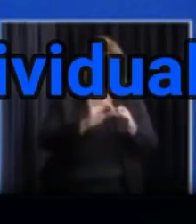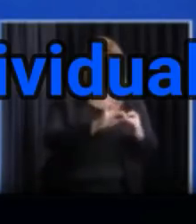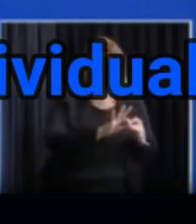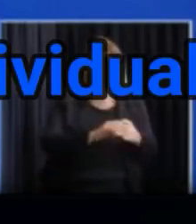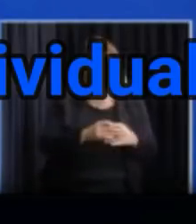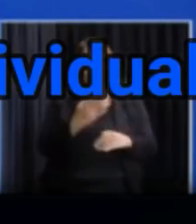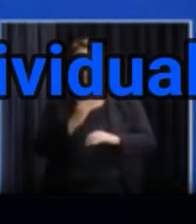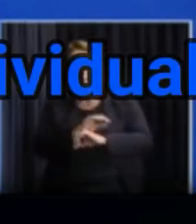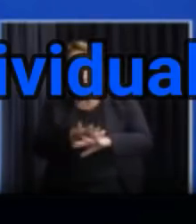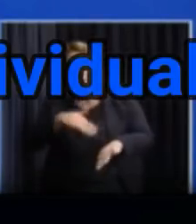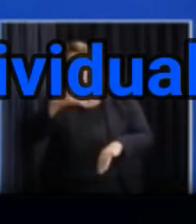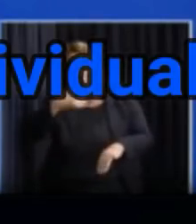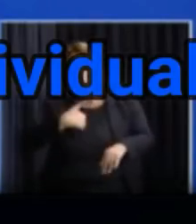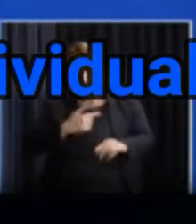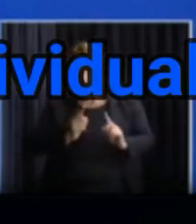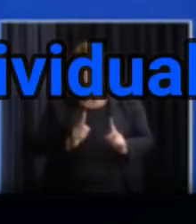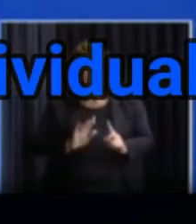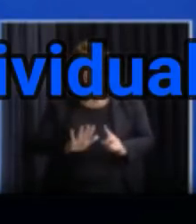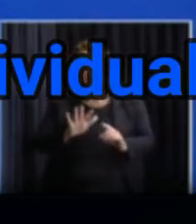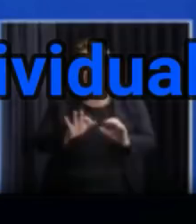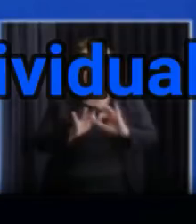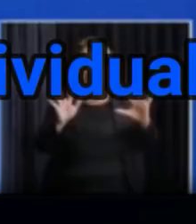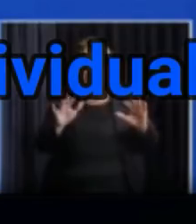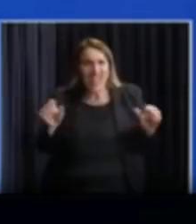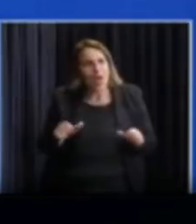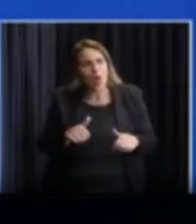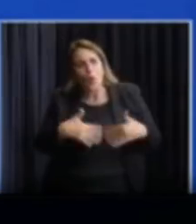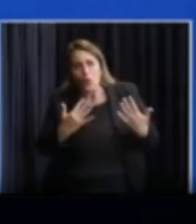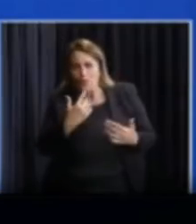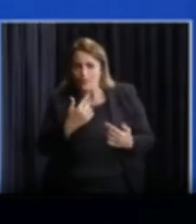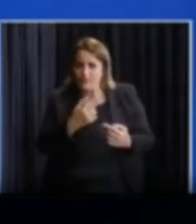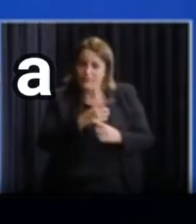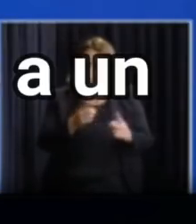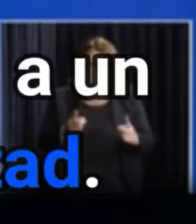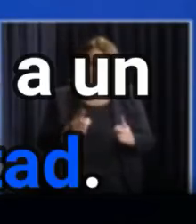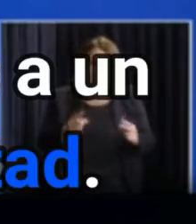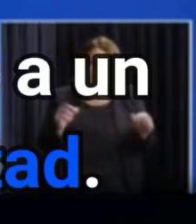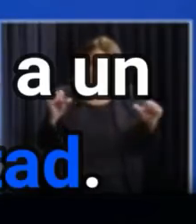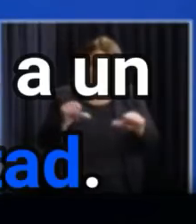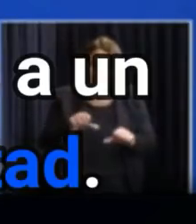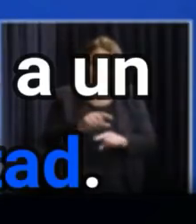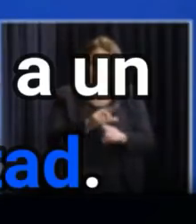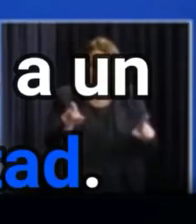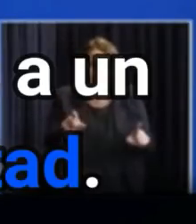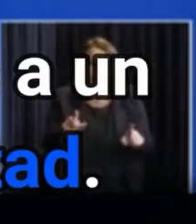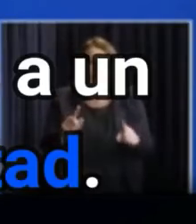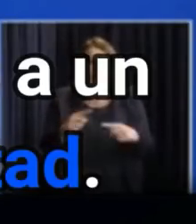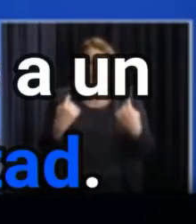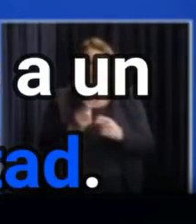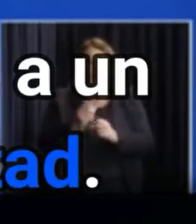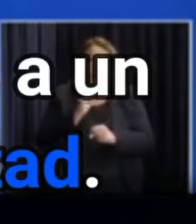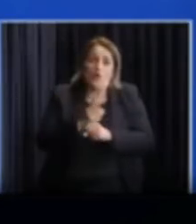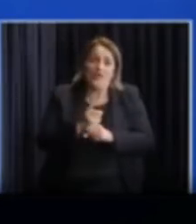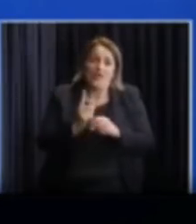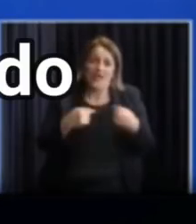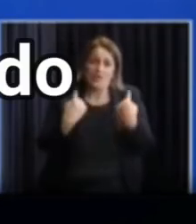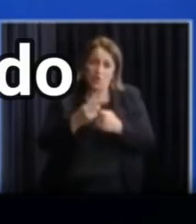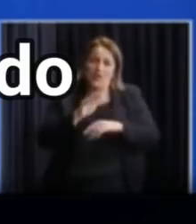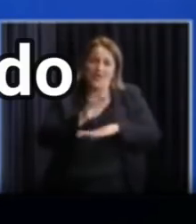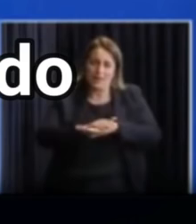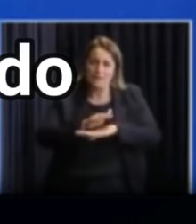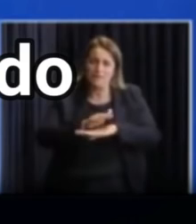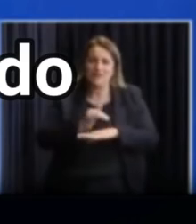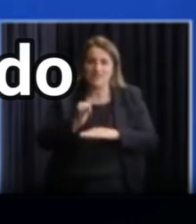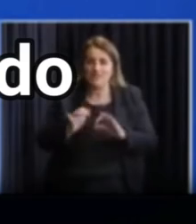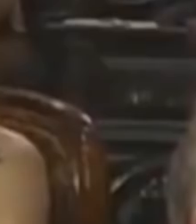el mal uso de mi libertad individual afecta al todo. Y yo creo que eso obliga más a un uso responsable de la libertad que lo que hemos